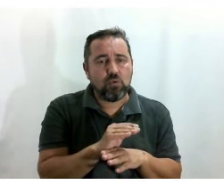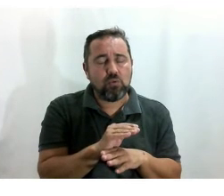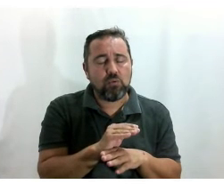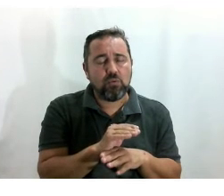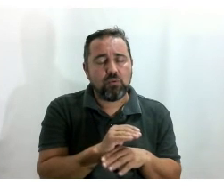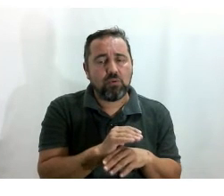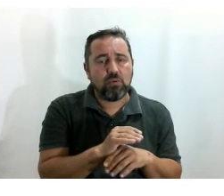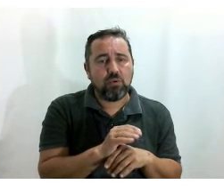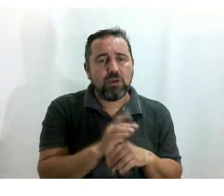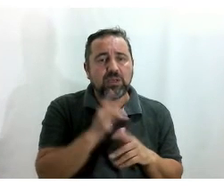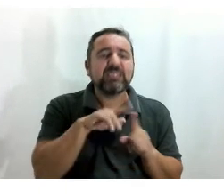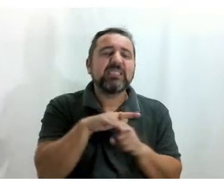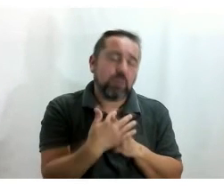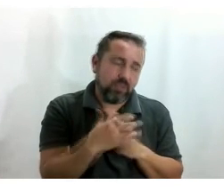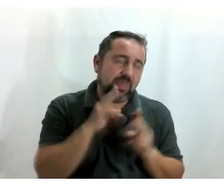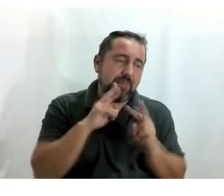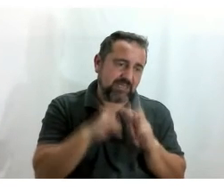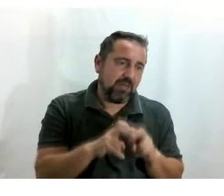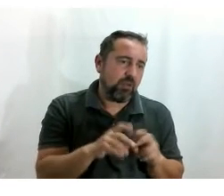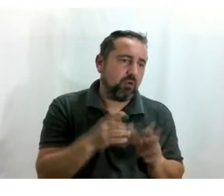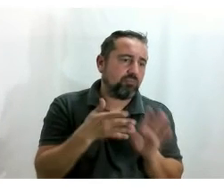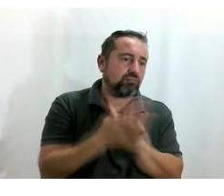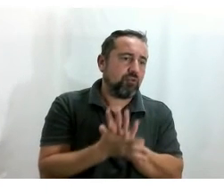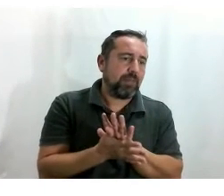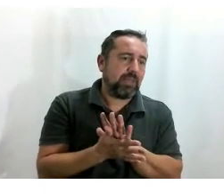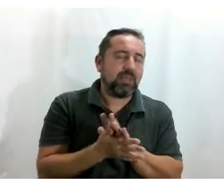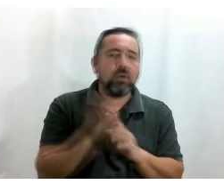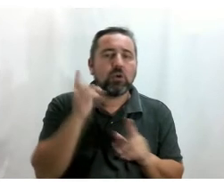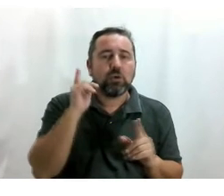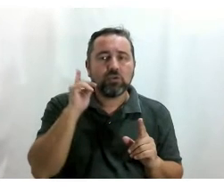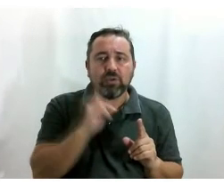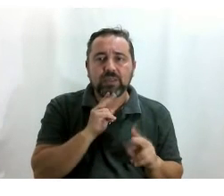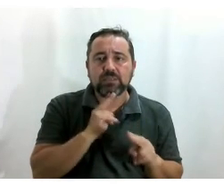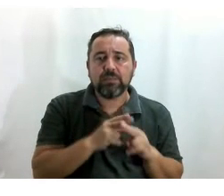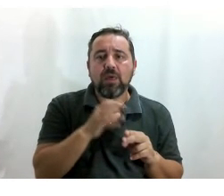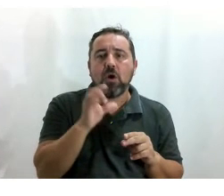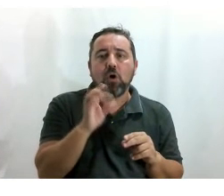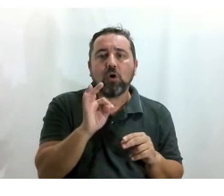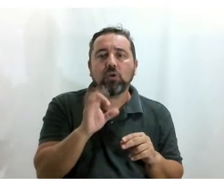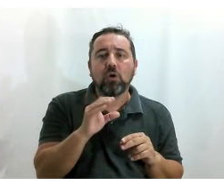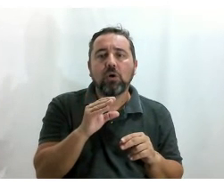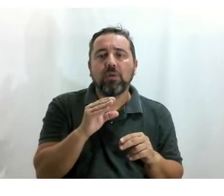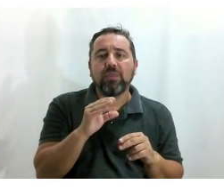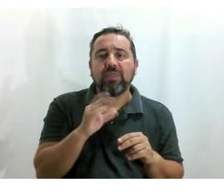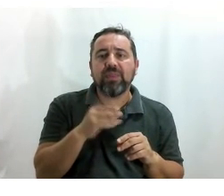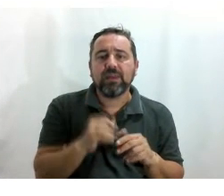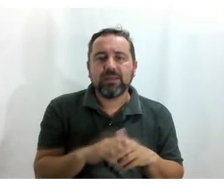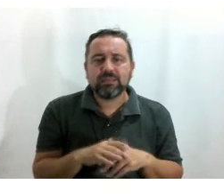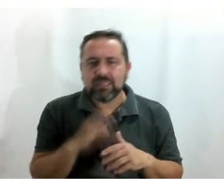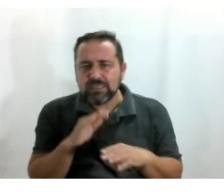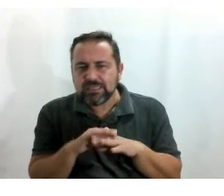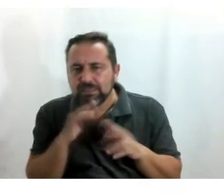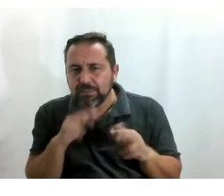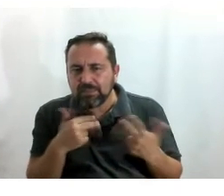de la situación de la investigación sobre sorderas por otoferlina. Y bueno, y ahí tenéis el